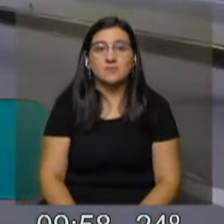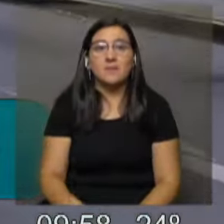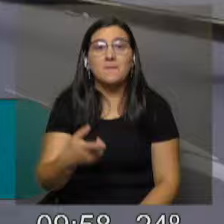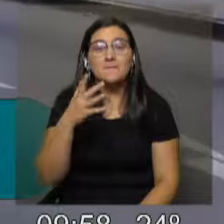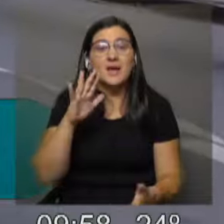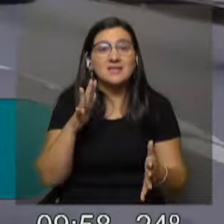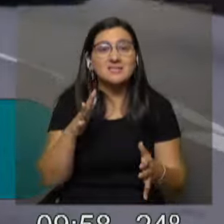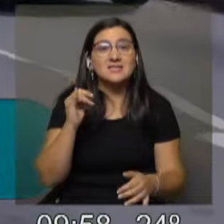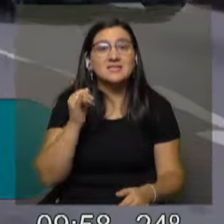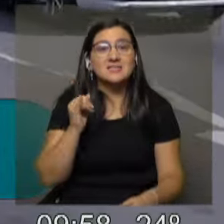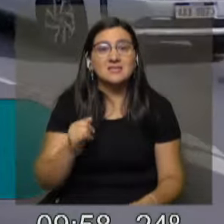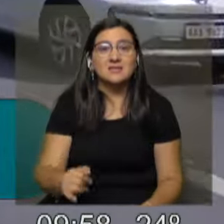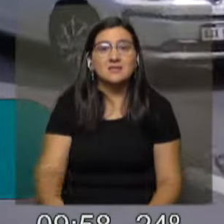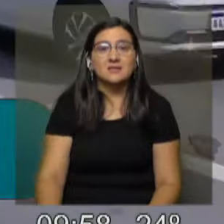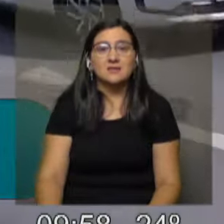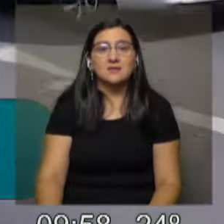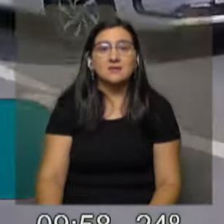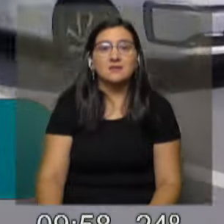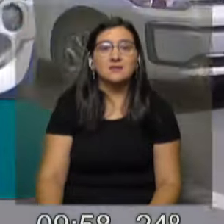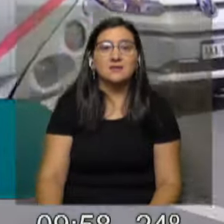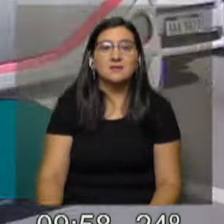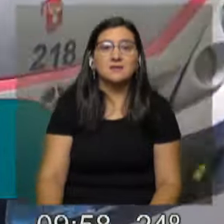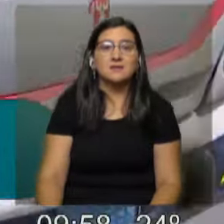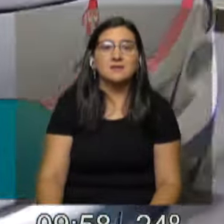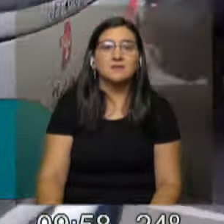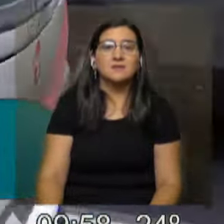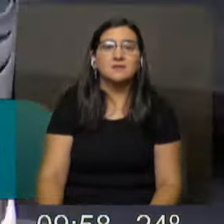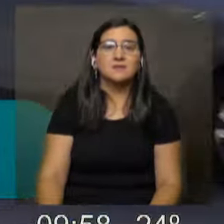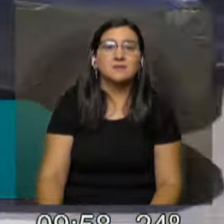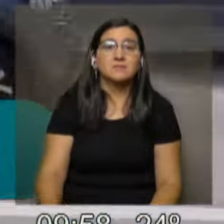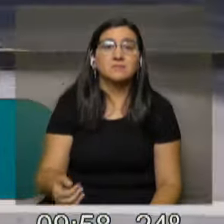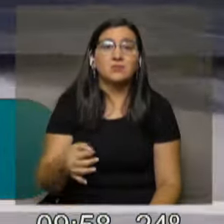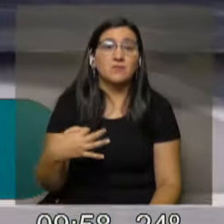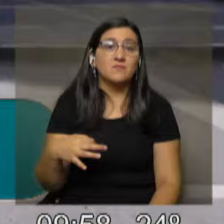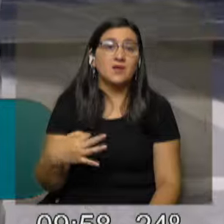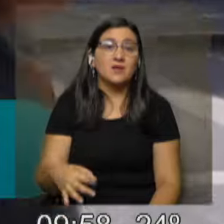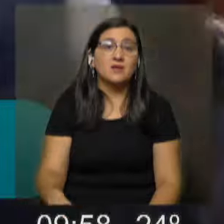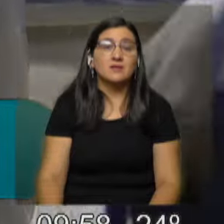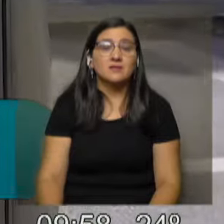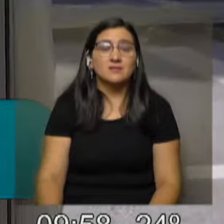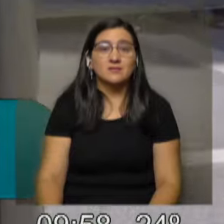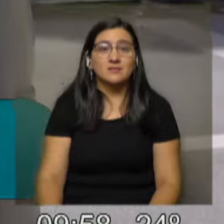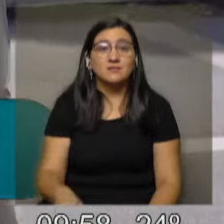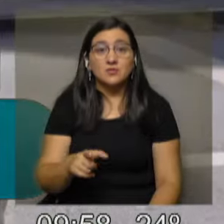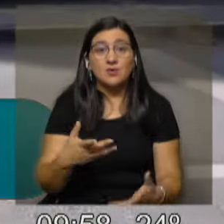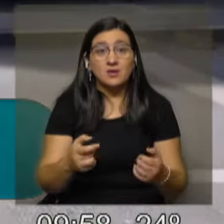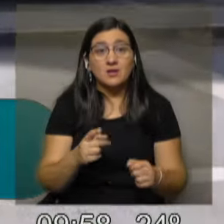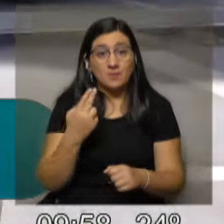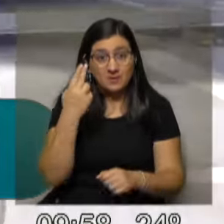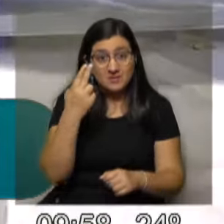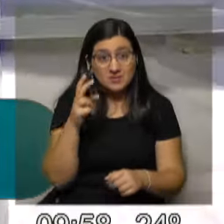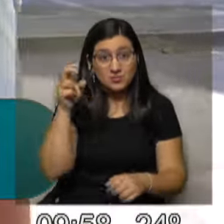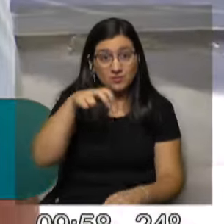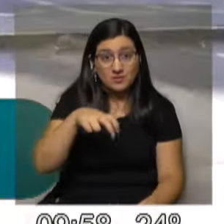que sí, ¿eh? A ver cómo viene. Bueno, viene bien, demonio, ¿eh? Viene bien. Chofer, ¿nos permite